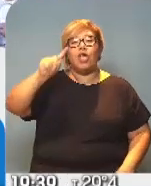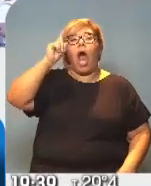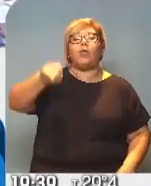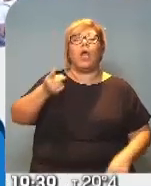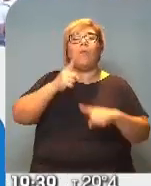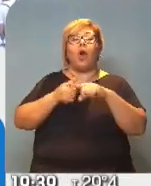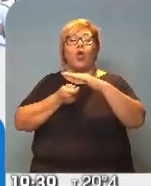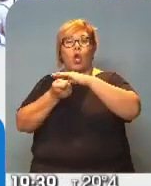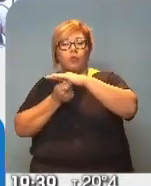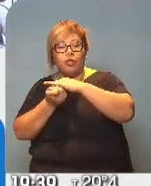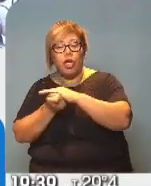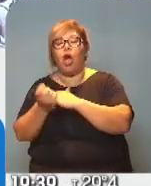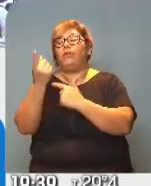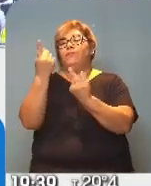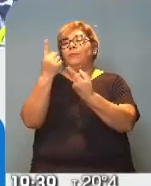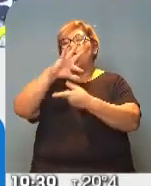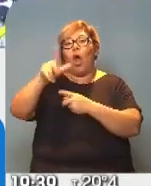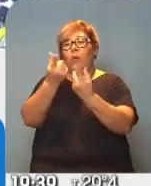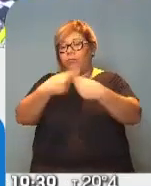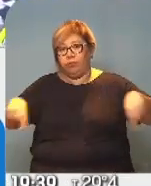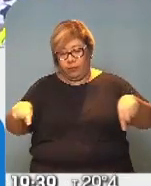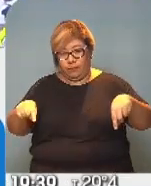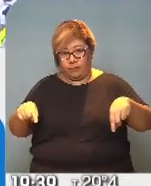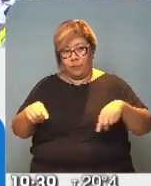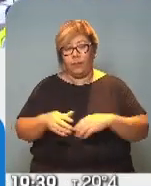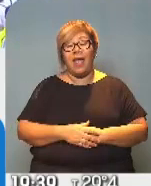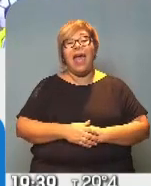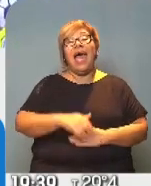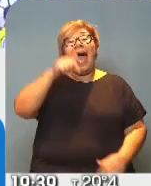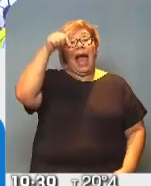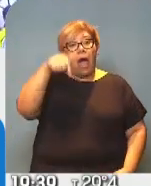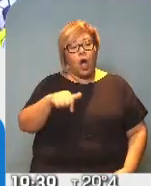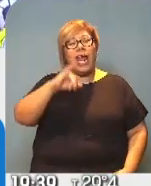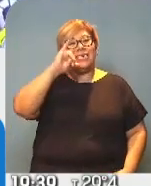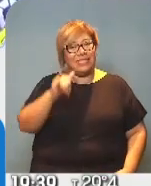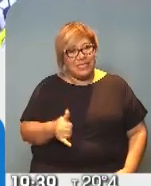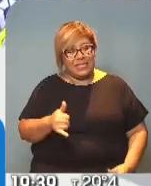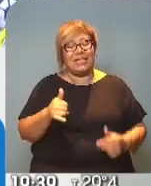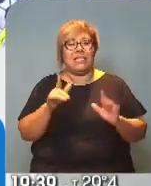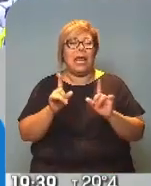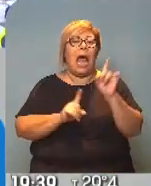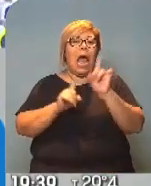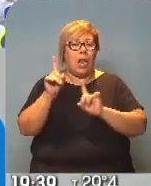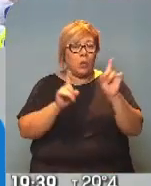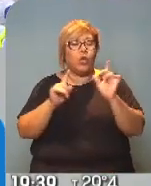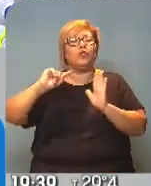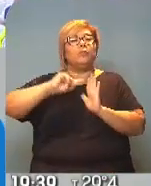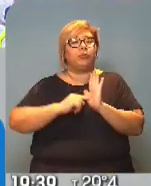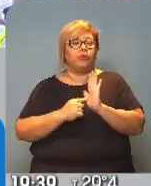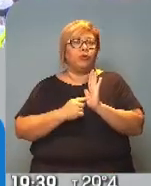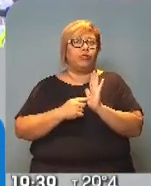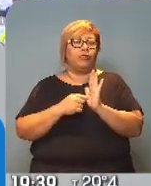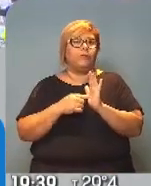activos. Ese ha sido todo el problema. Recién ahora se han tomado medidas que han sido un poco más amplias. Hace apenas unas